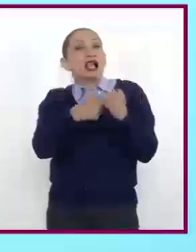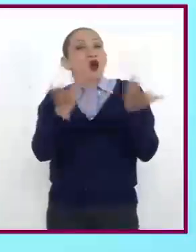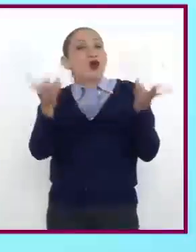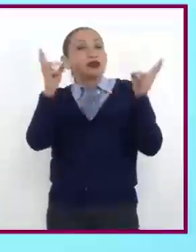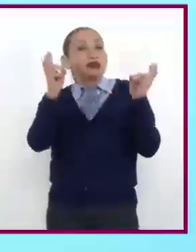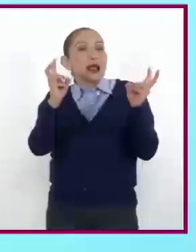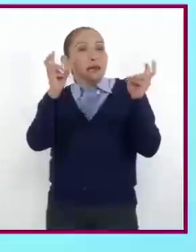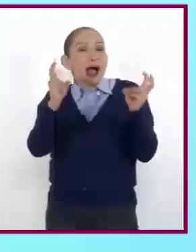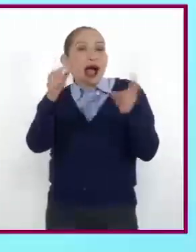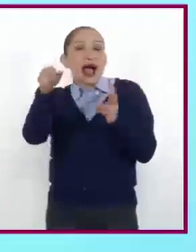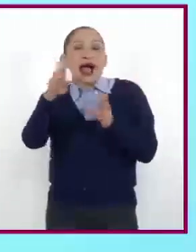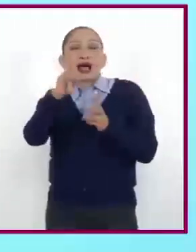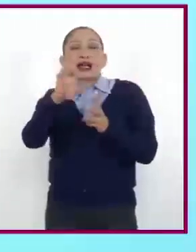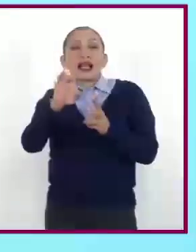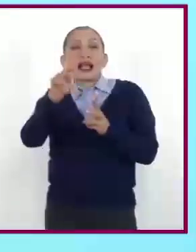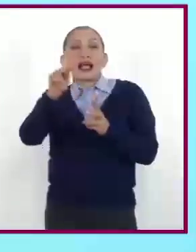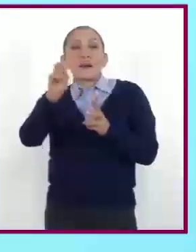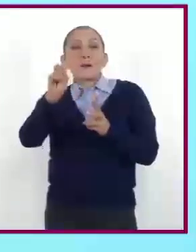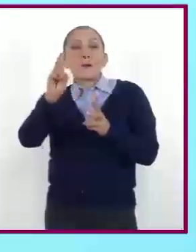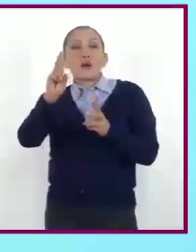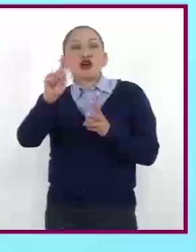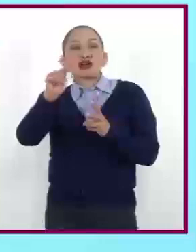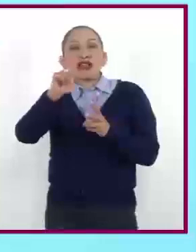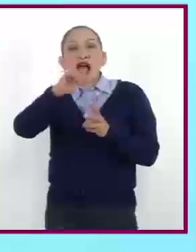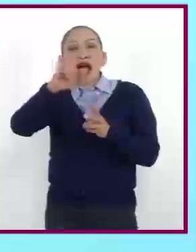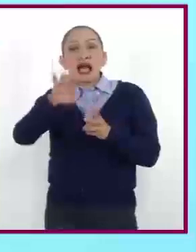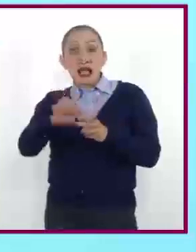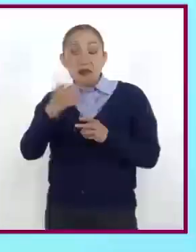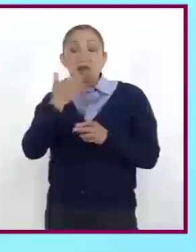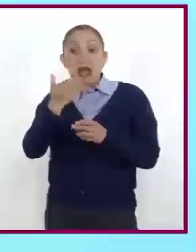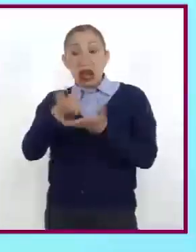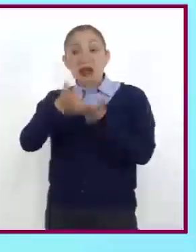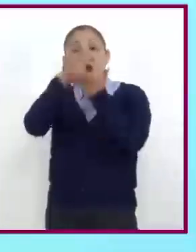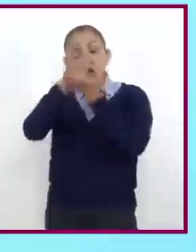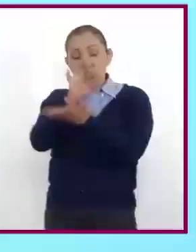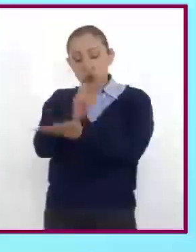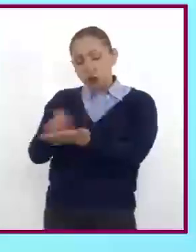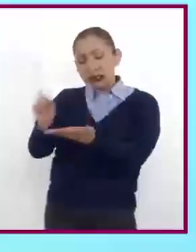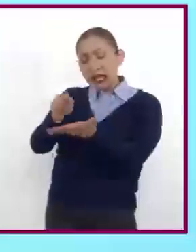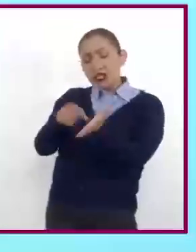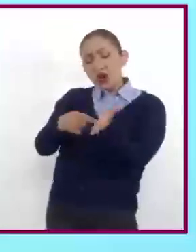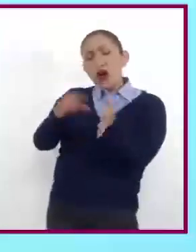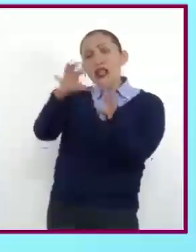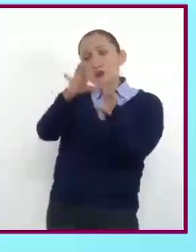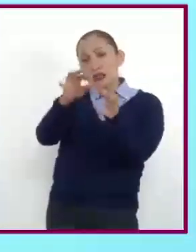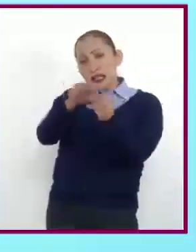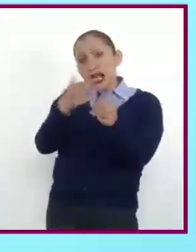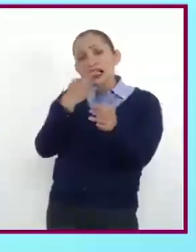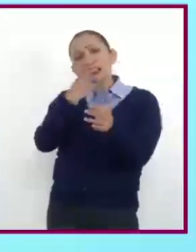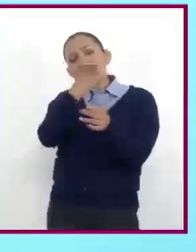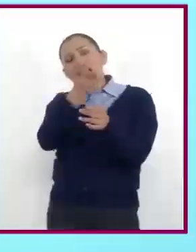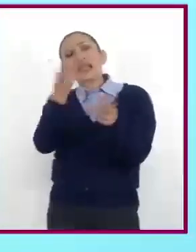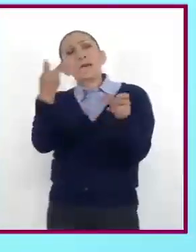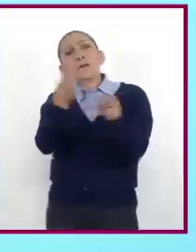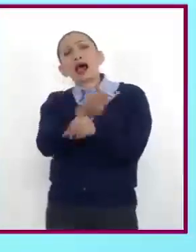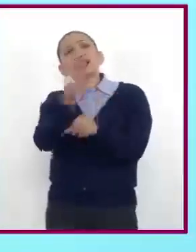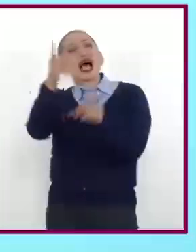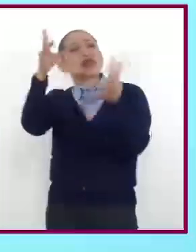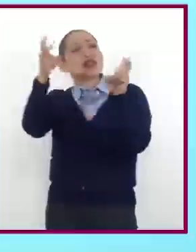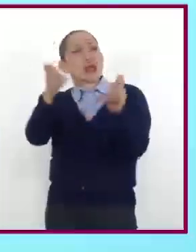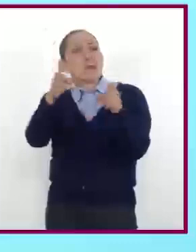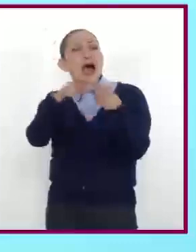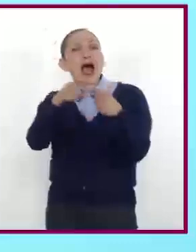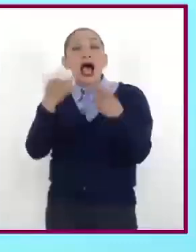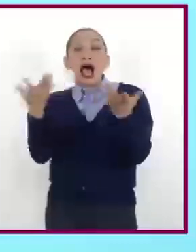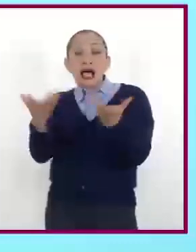asunto, el reportaje es una buena opción, ya que se trata de un texto que relata, explica e informa sobre un